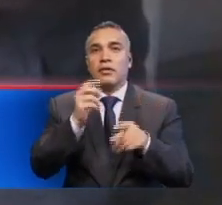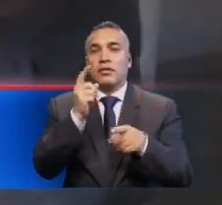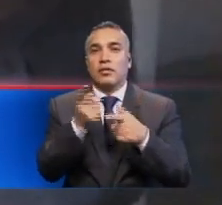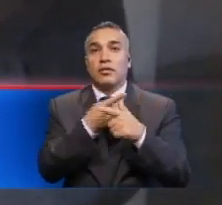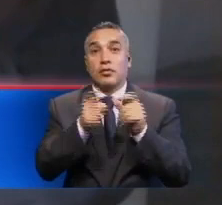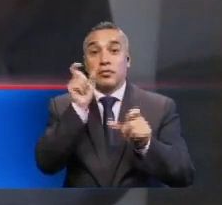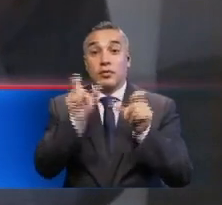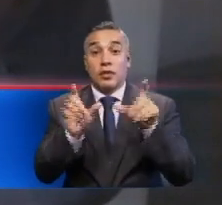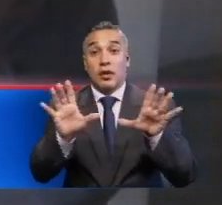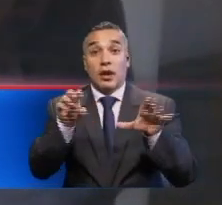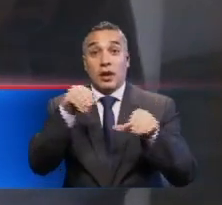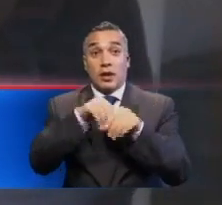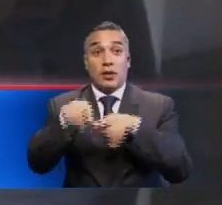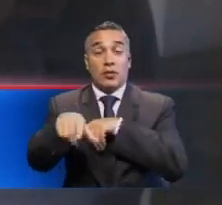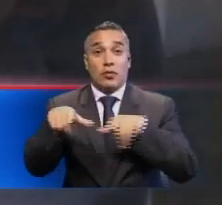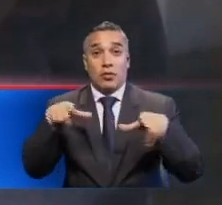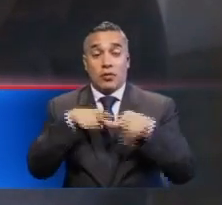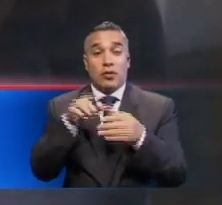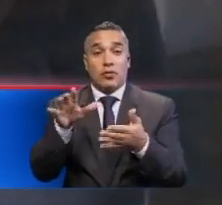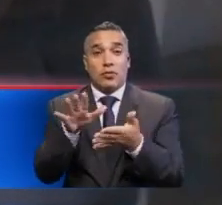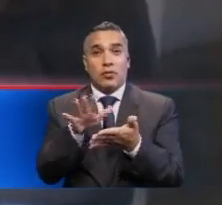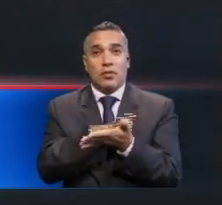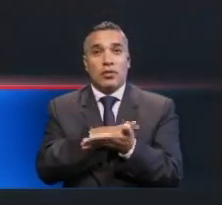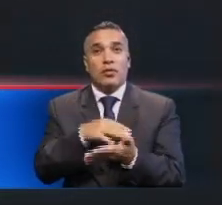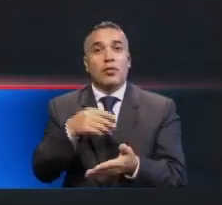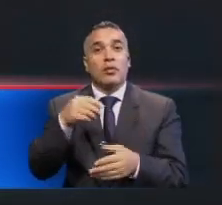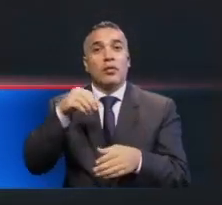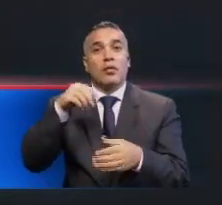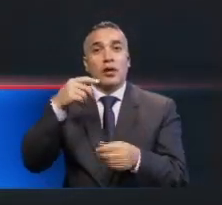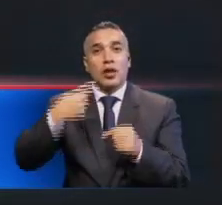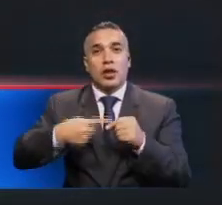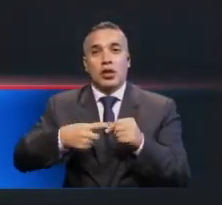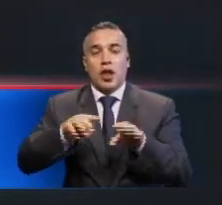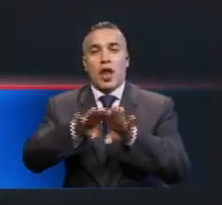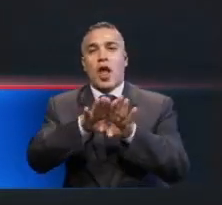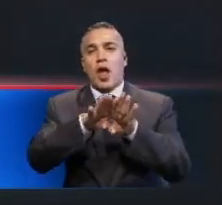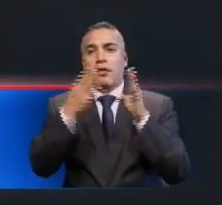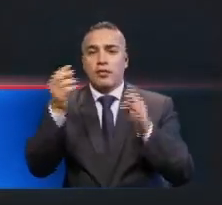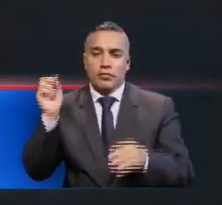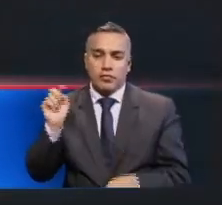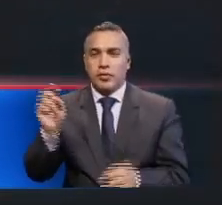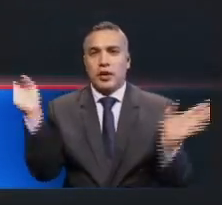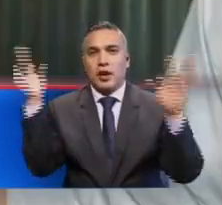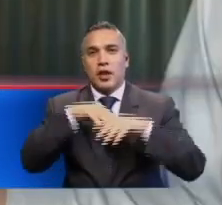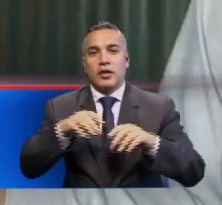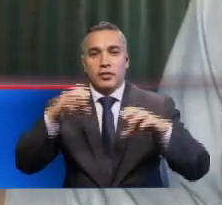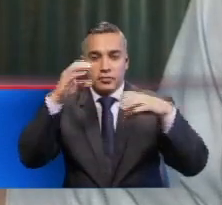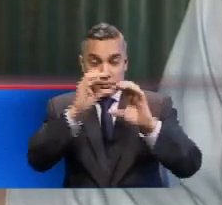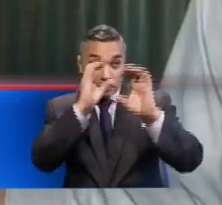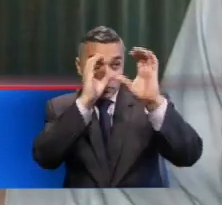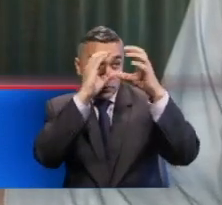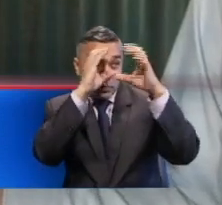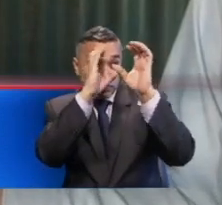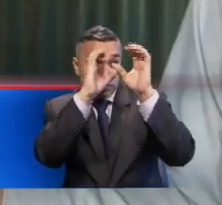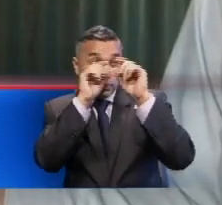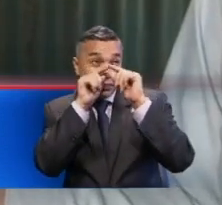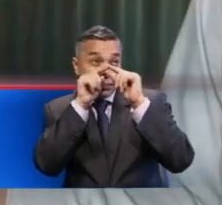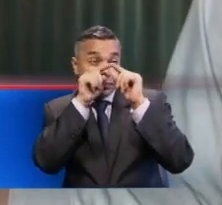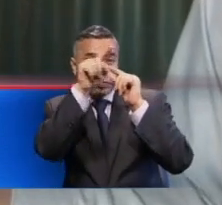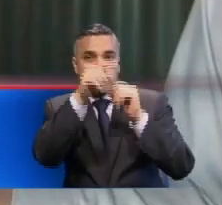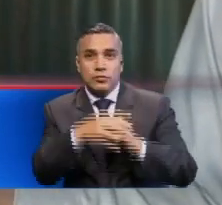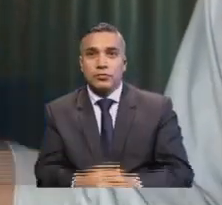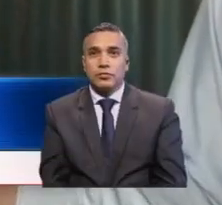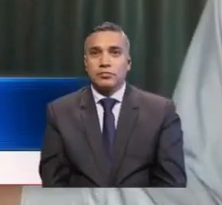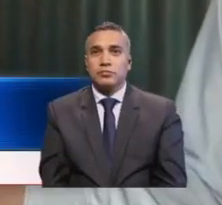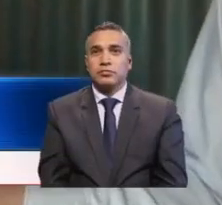el Observatorio Astronómico de la Escuela Politécnica en Quito abrirá sus puertas gratuitamente. Se han destinado 3 días para